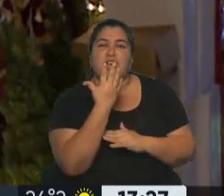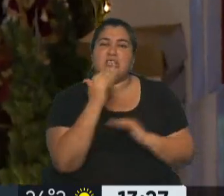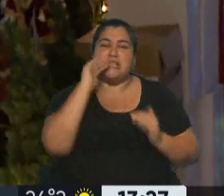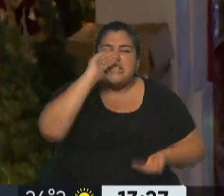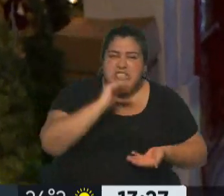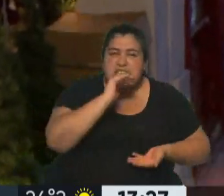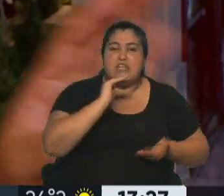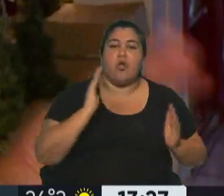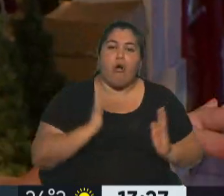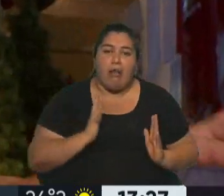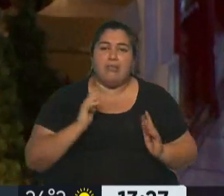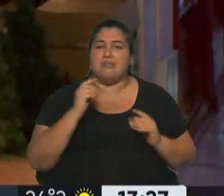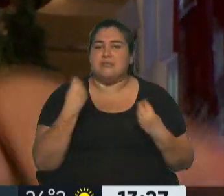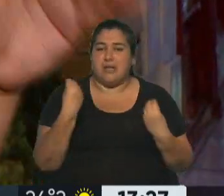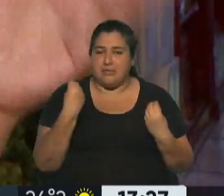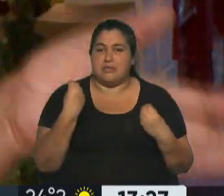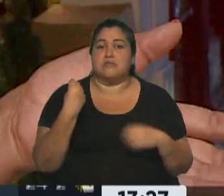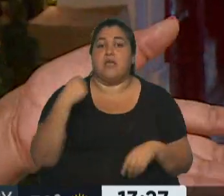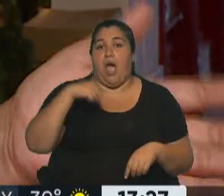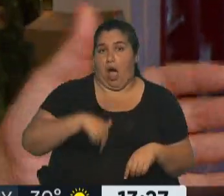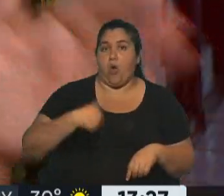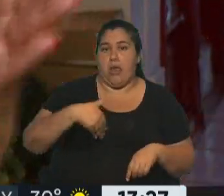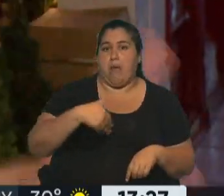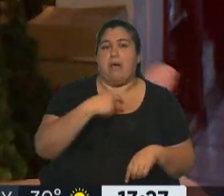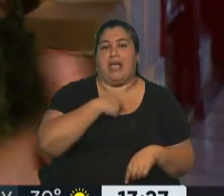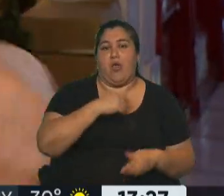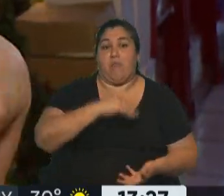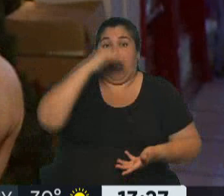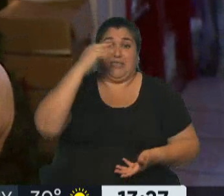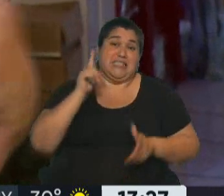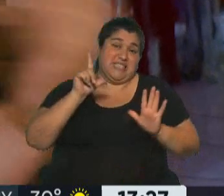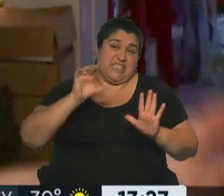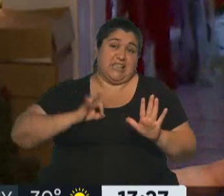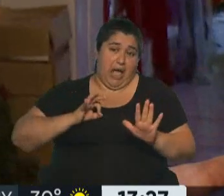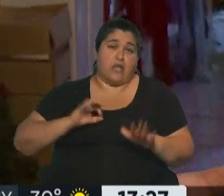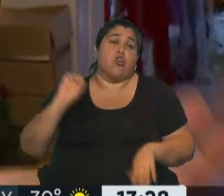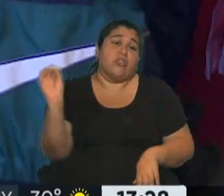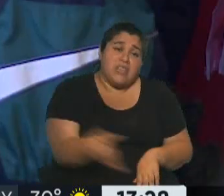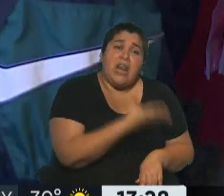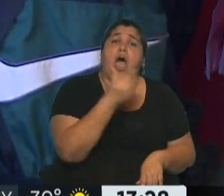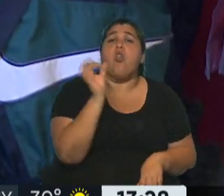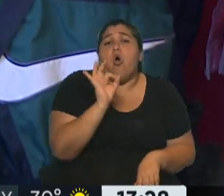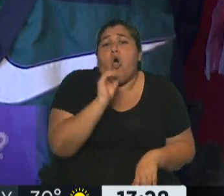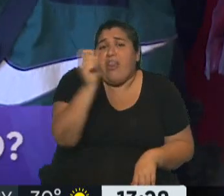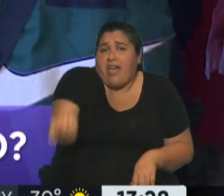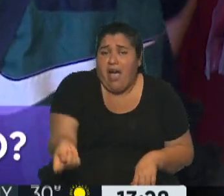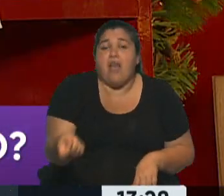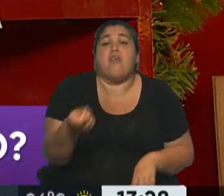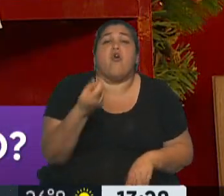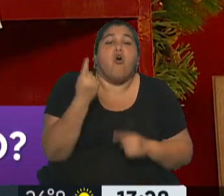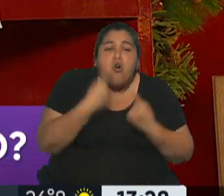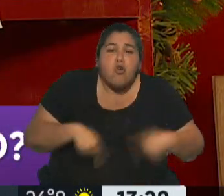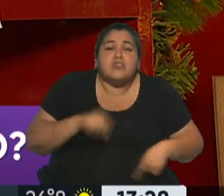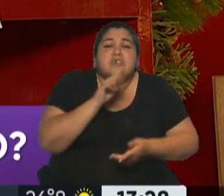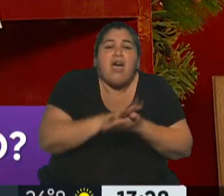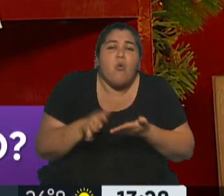grande? Tenía un arbolito chiquito y ahora voy por uno más grande porque dicen que cada 7 años hay que tirarlo o regalarlo y bueno, comprar uno nuevo, así que a eso vengo.